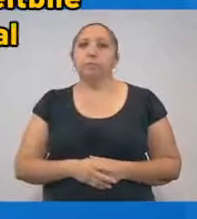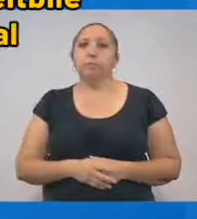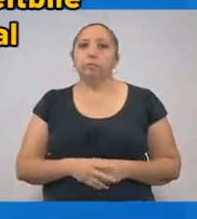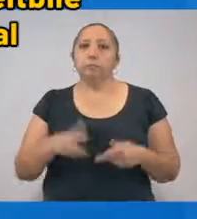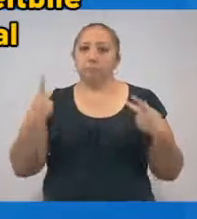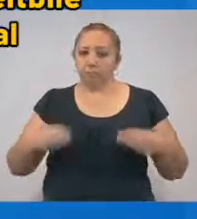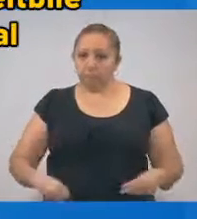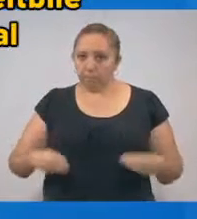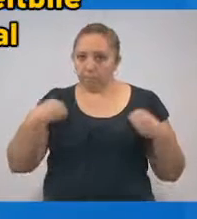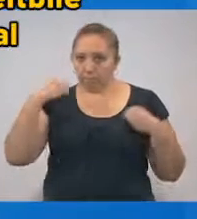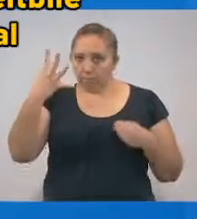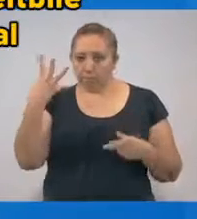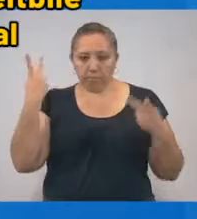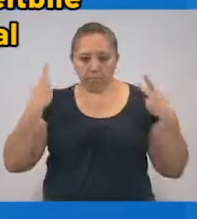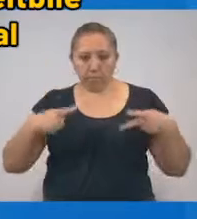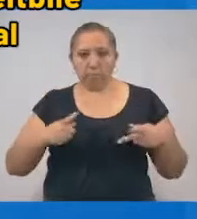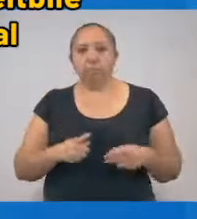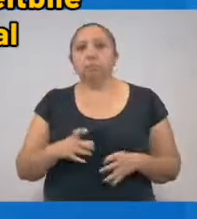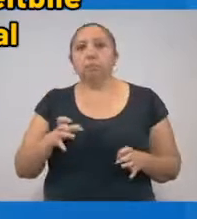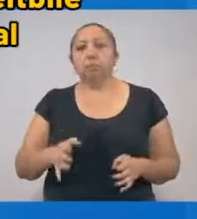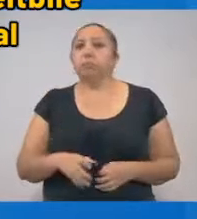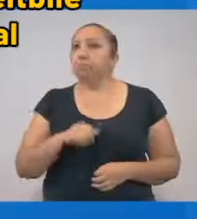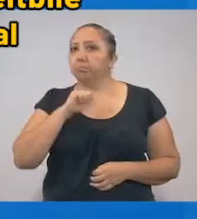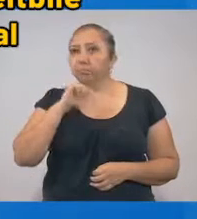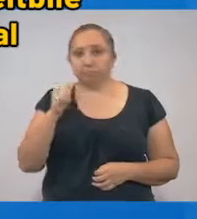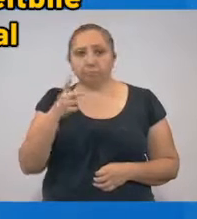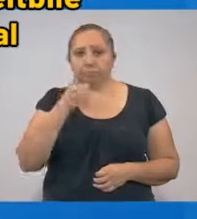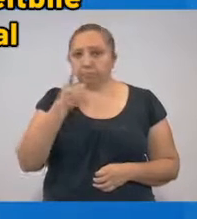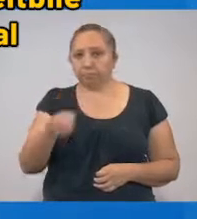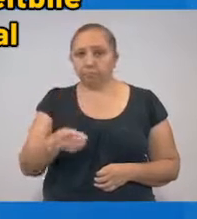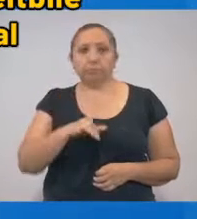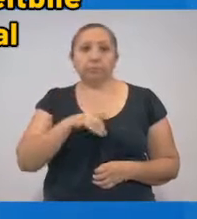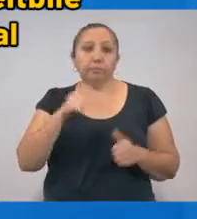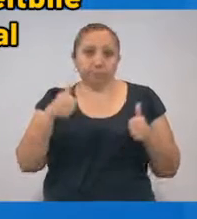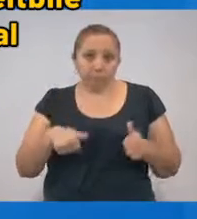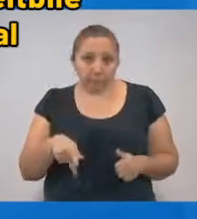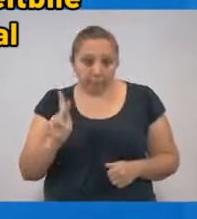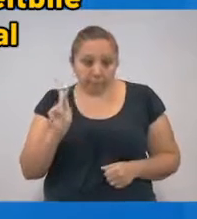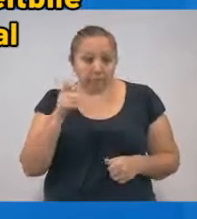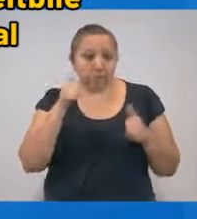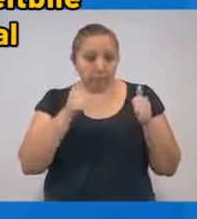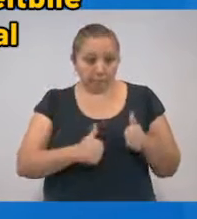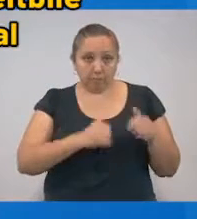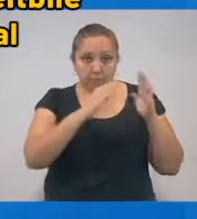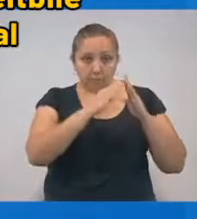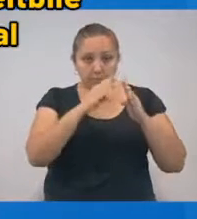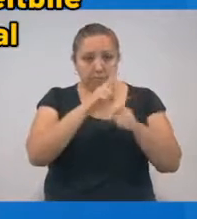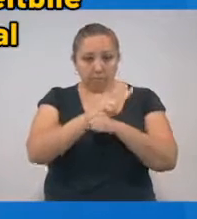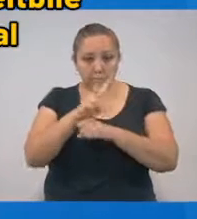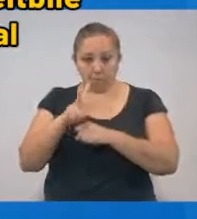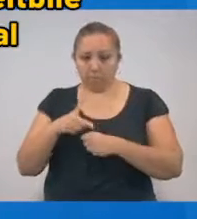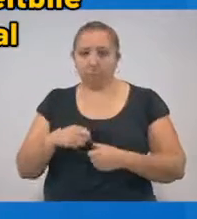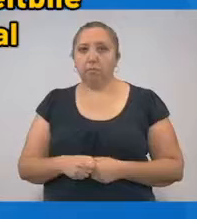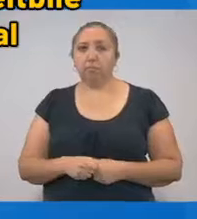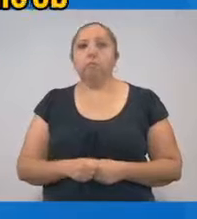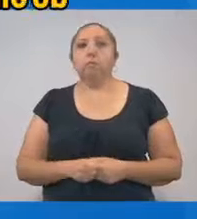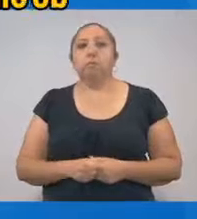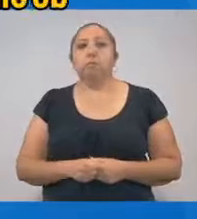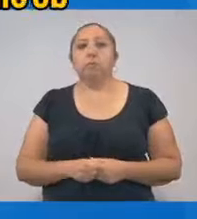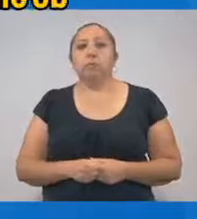paciente vivía con 4 personas que se reportan sin síntomas y se encuentran en aislamiento y seguimiento estricto por parte de personal del sector